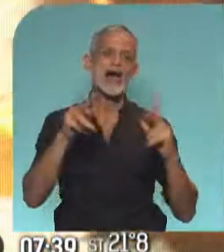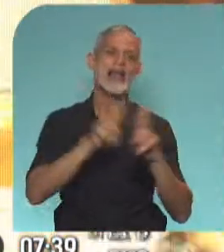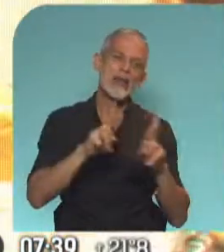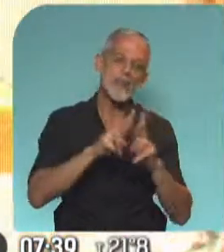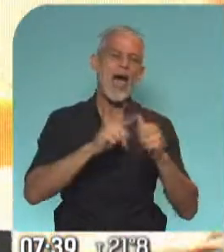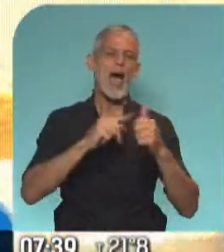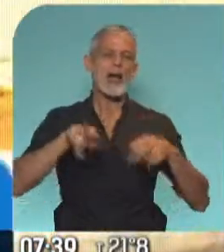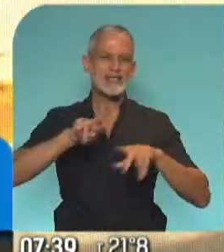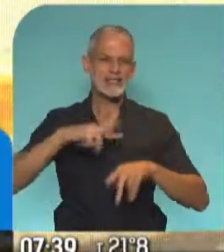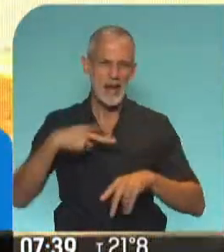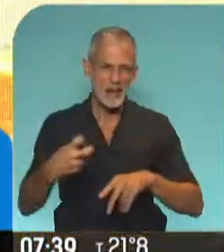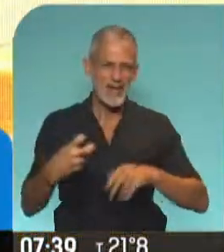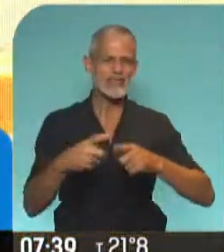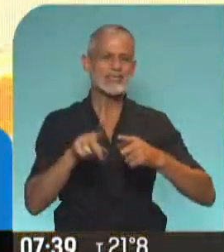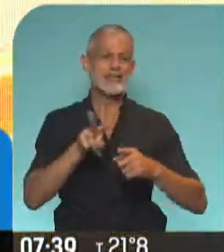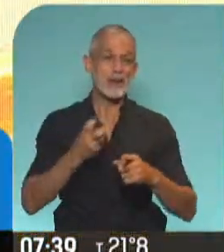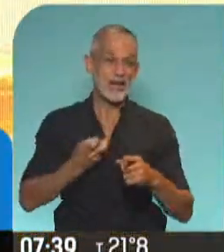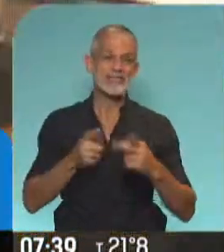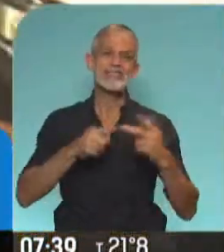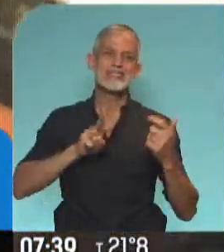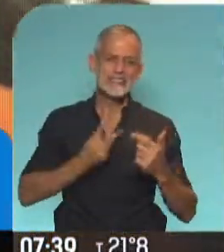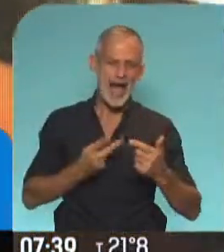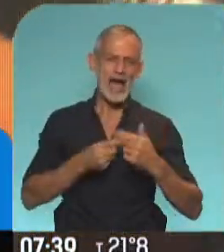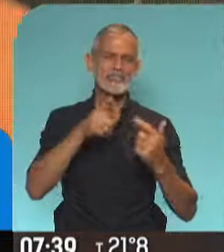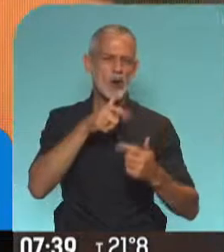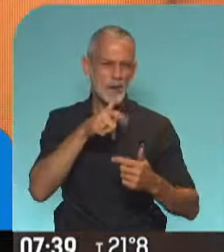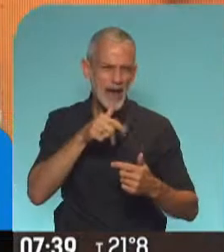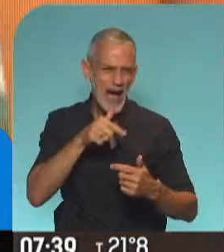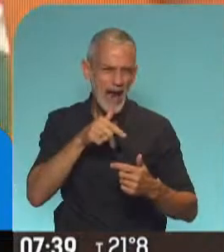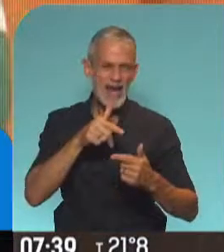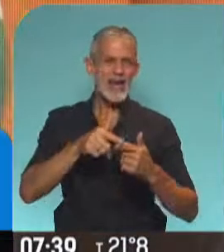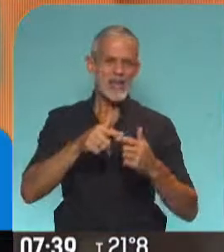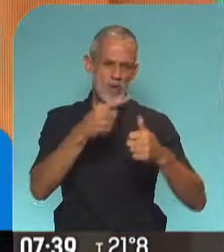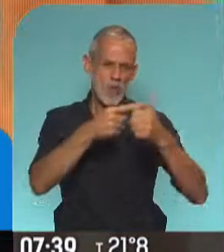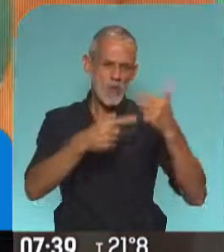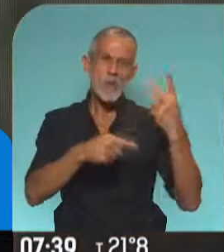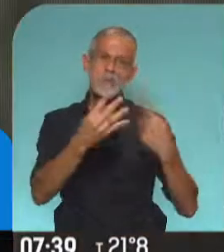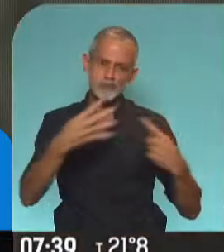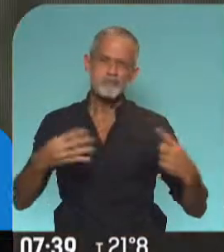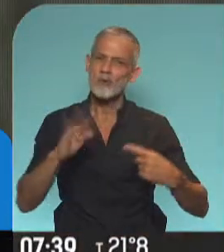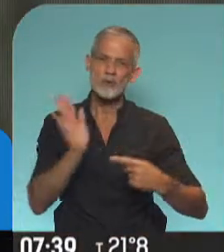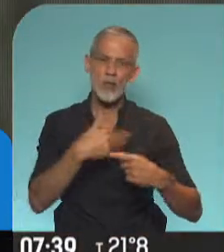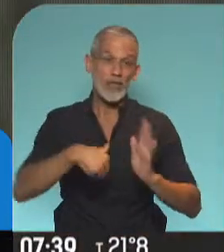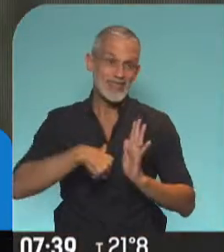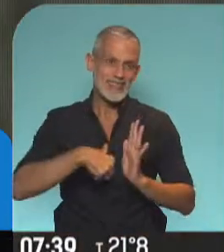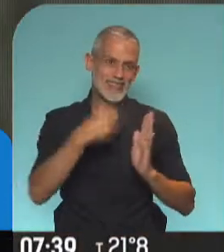hablamos de travestis, hablamos de personas trans, no binarias. ¿Y por qué? Bueno, porque son identidades